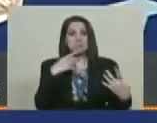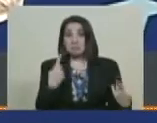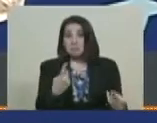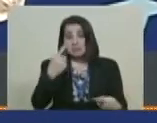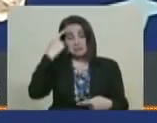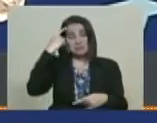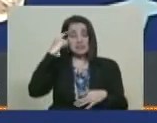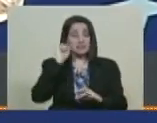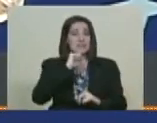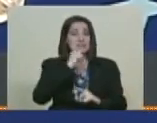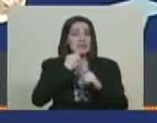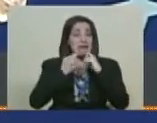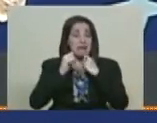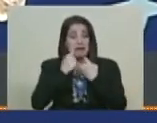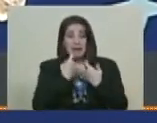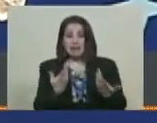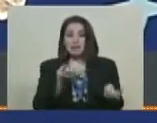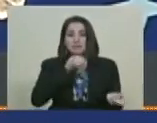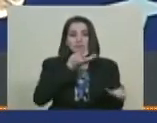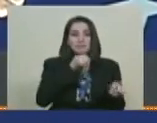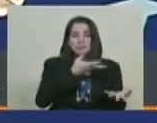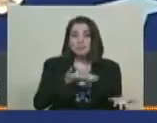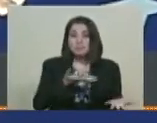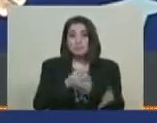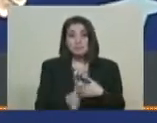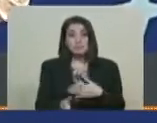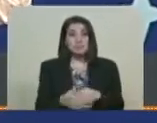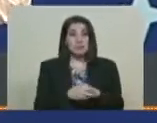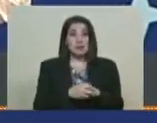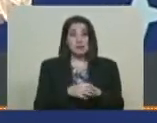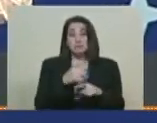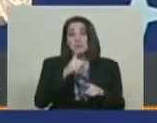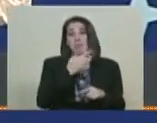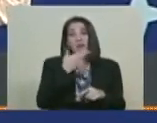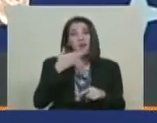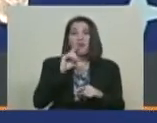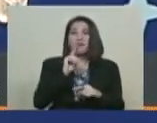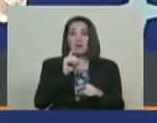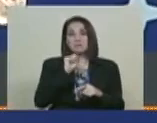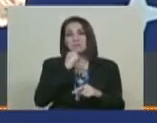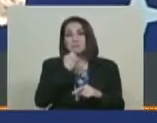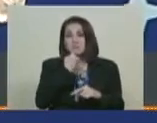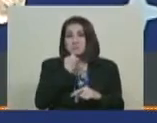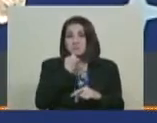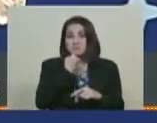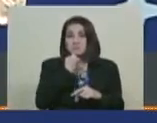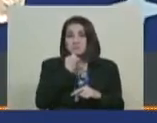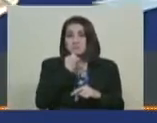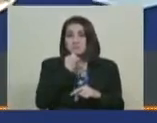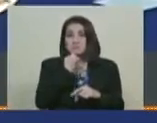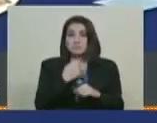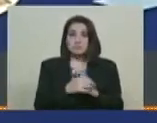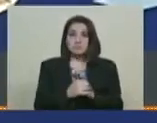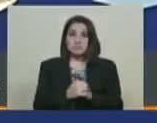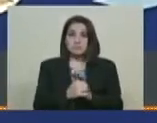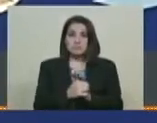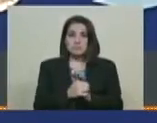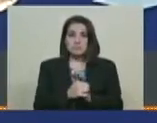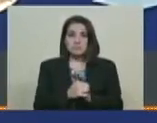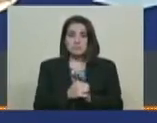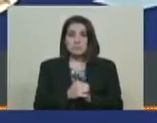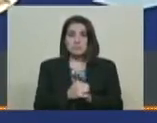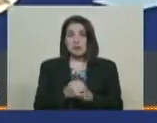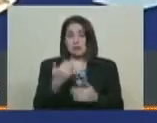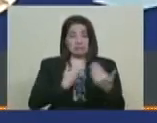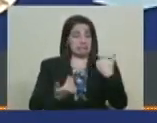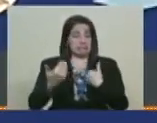los secretos, Ramos Alup. Y tú prefieres, Ramos Alup, tú prefieres